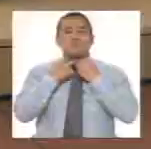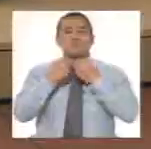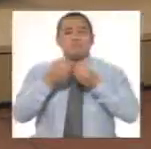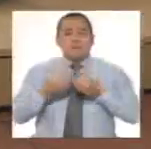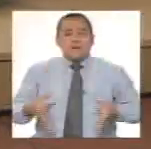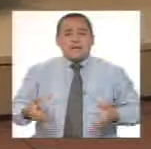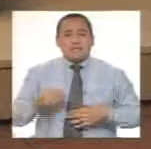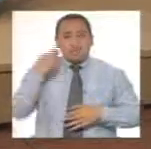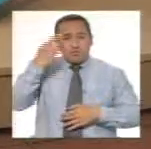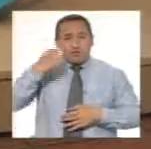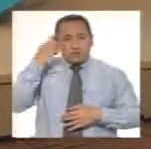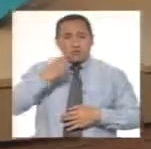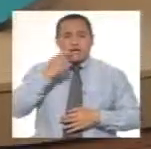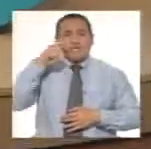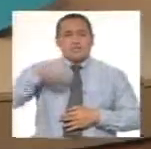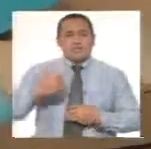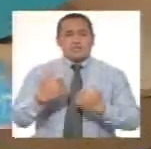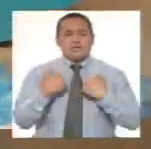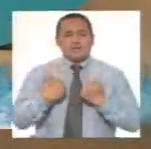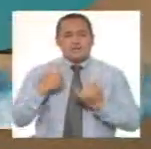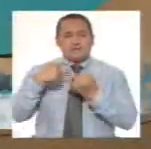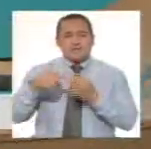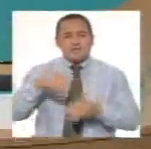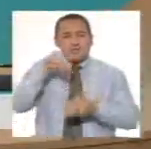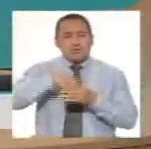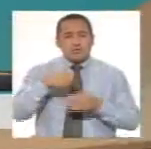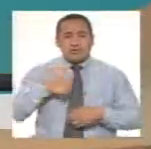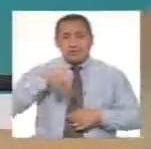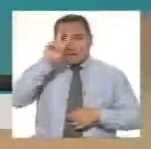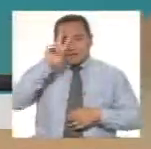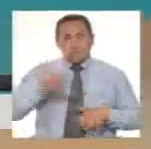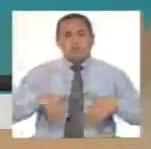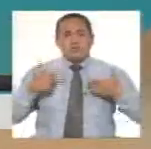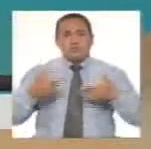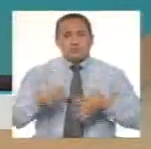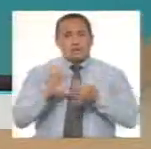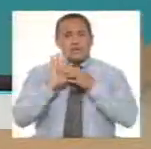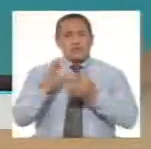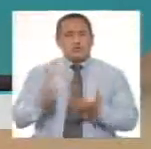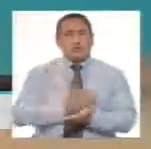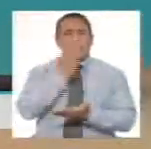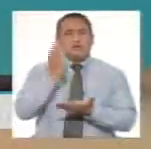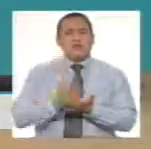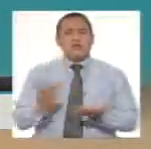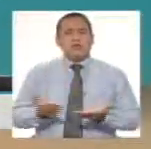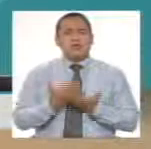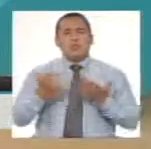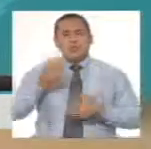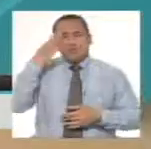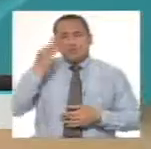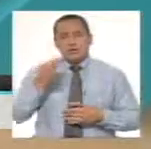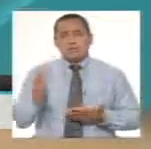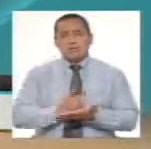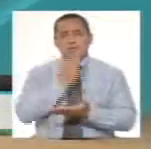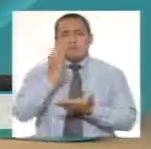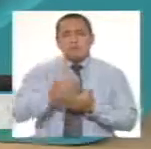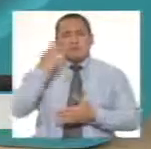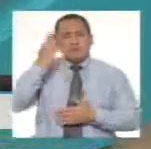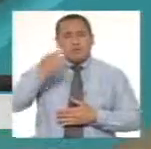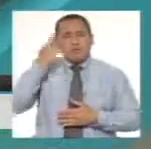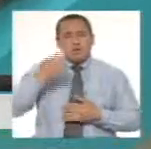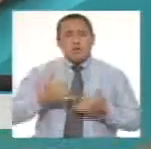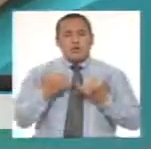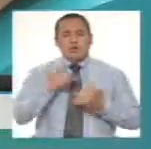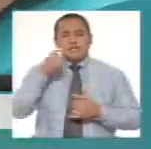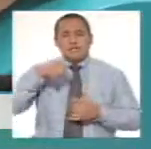gobierno porque han necesitado contar con los votos de Perú Posible, un aliado en problemas. ¿Cuál es el costo, cree usted, político que tiene el gobierno hora de